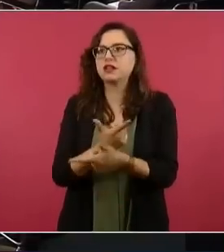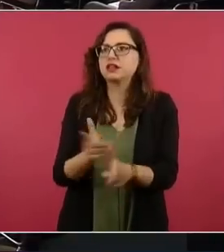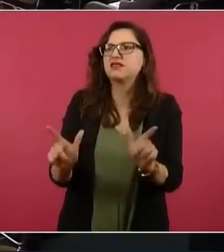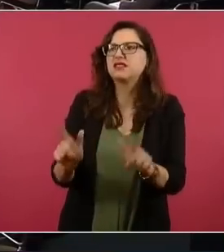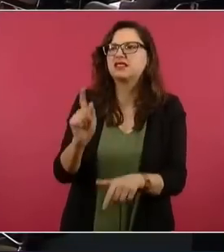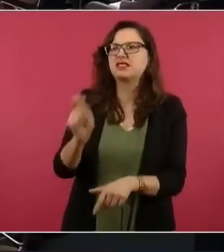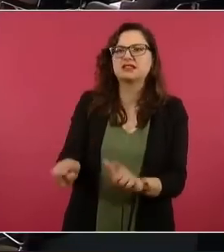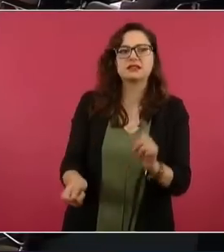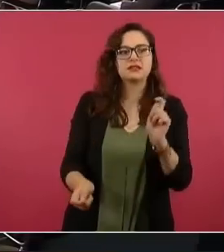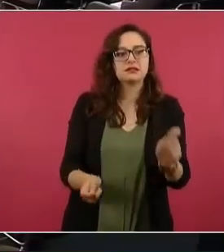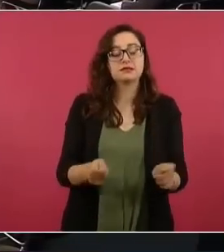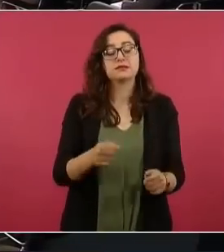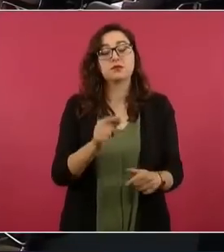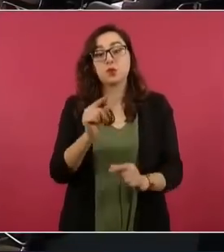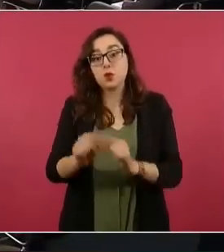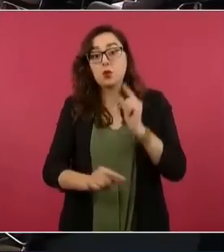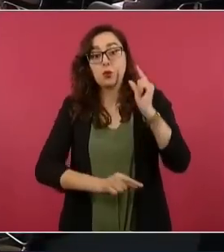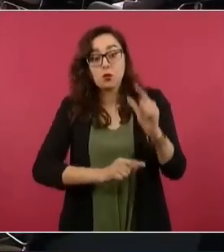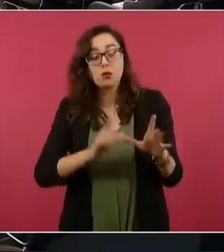actuara